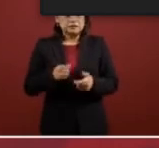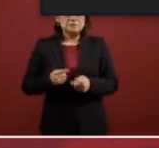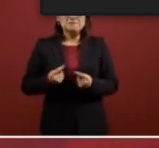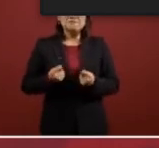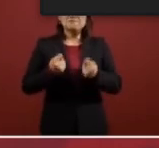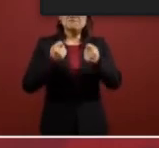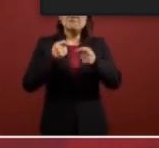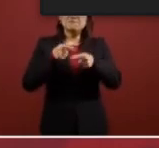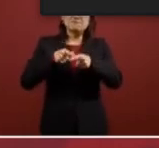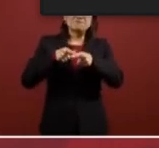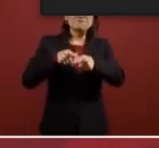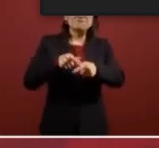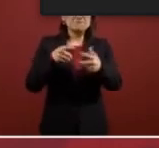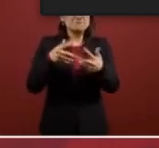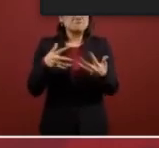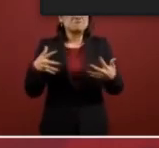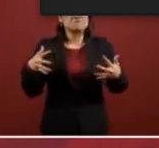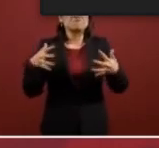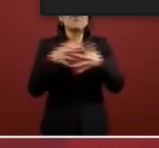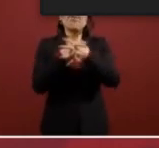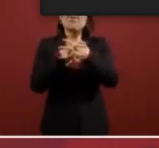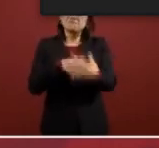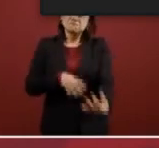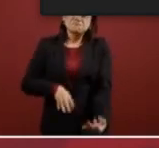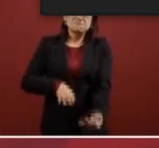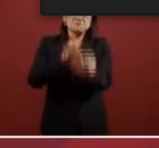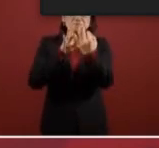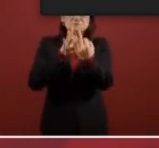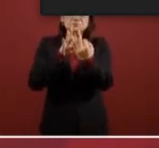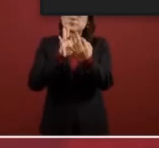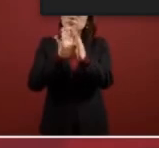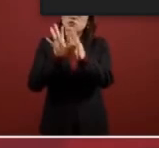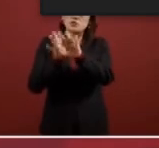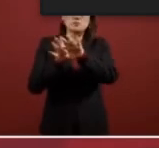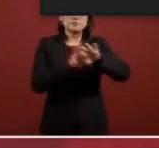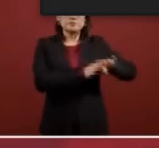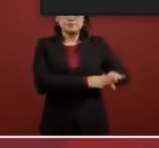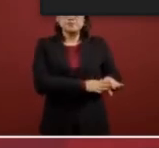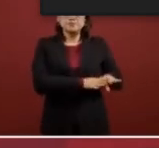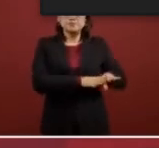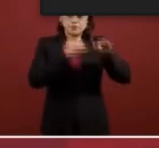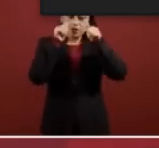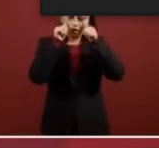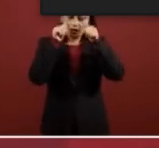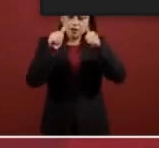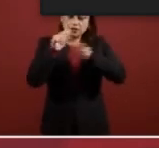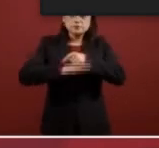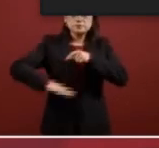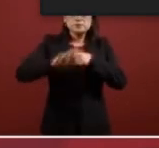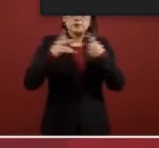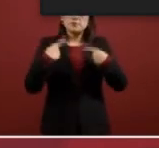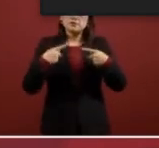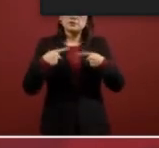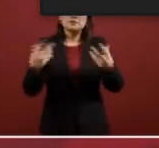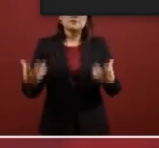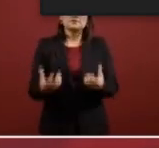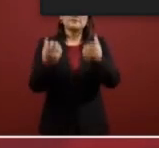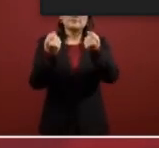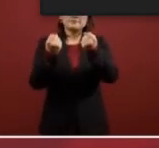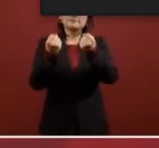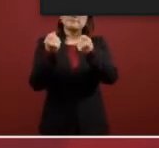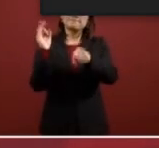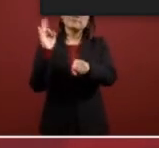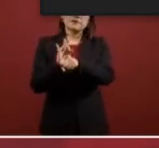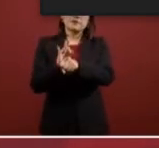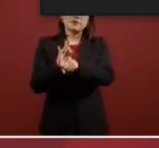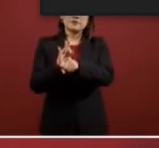confrontación, y se cuidó la vida de las personas, que